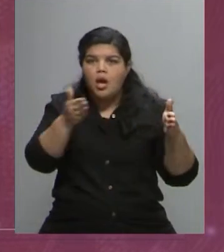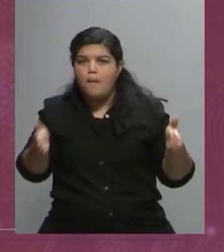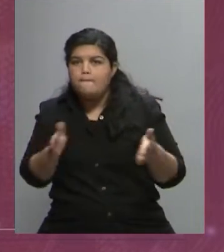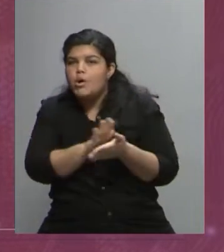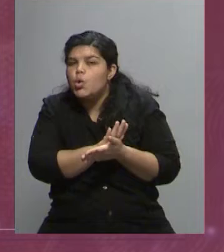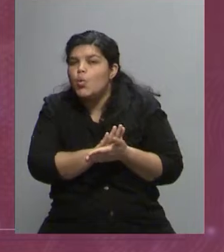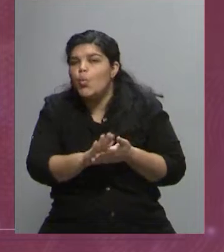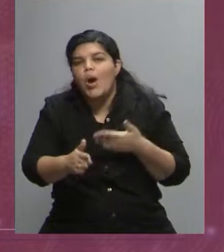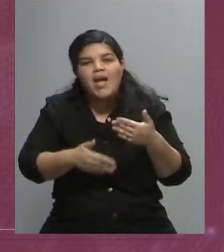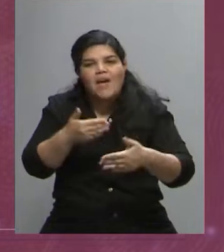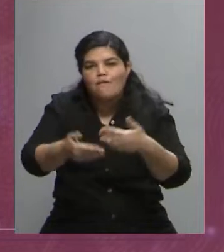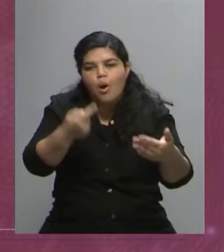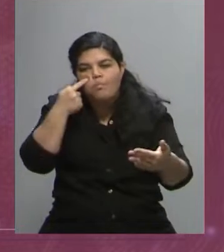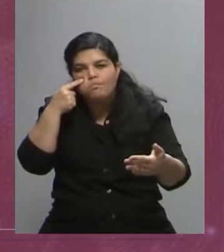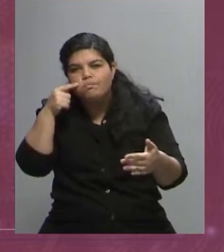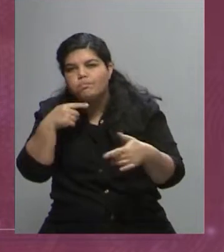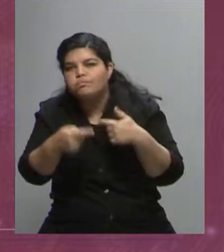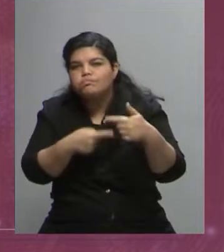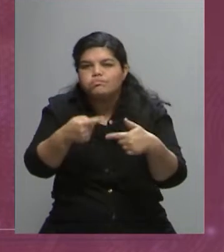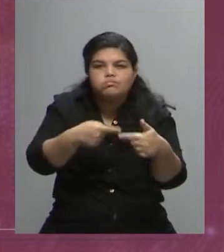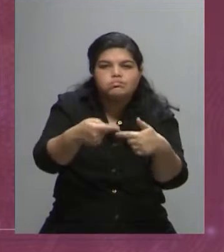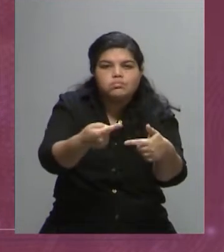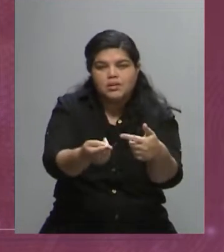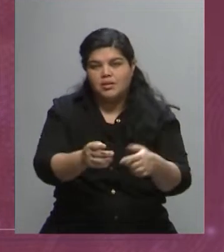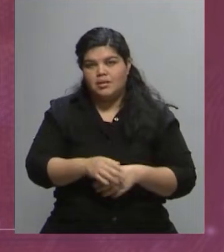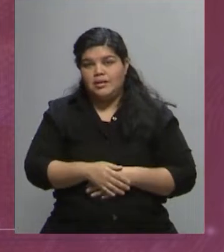a una etapa que es un poco más